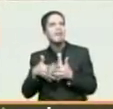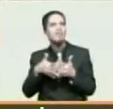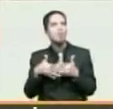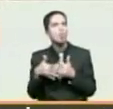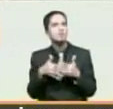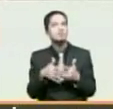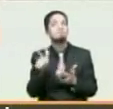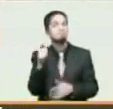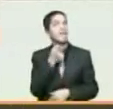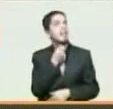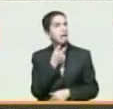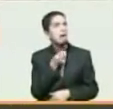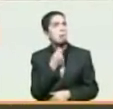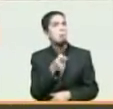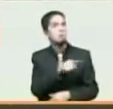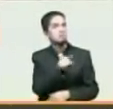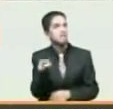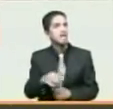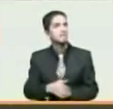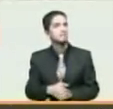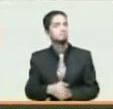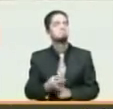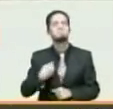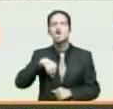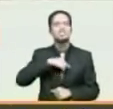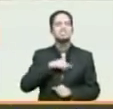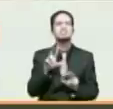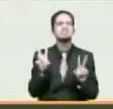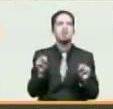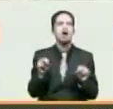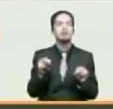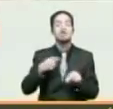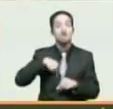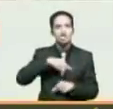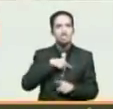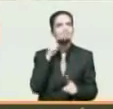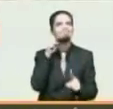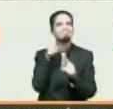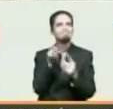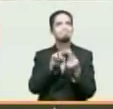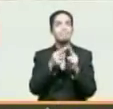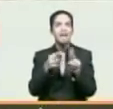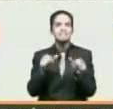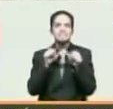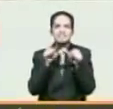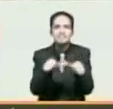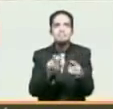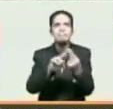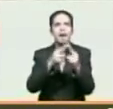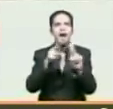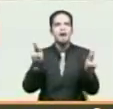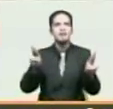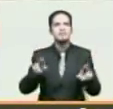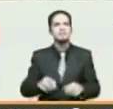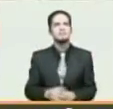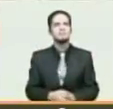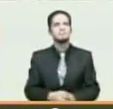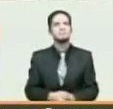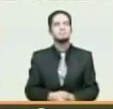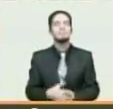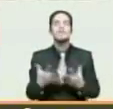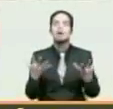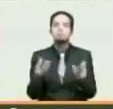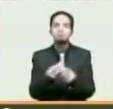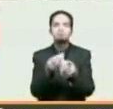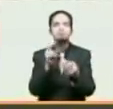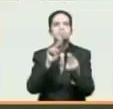Eso sí les gusta a ellos. Nosotros no, nosotros vamos por el camino de la paz y vamos a seguir por el camino de la paz. Vamos a seguir por el